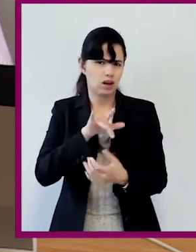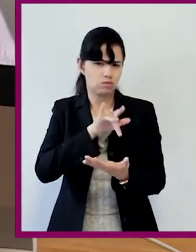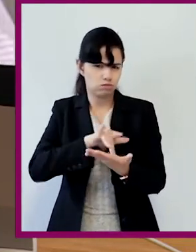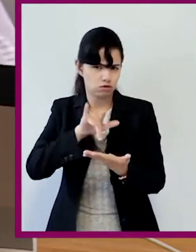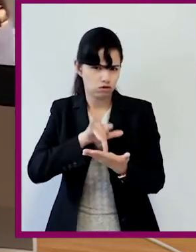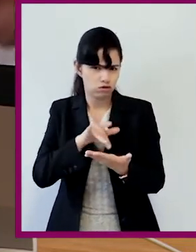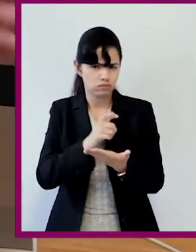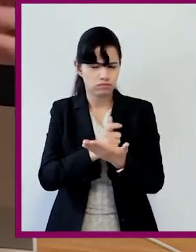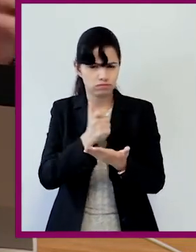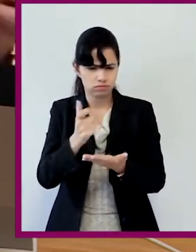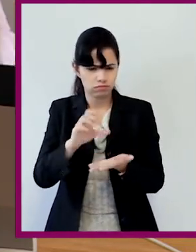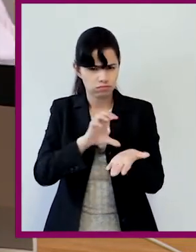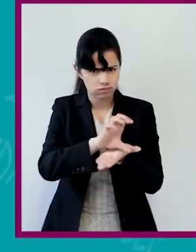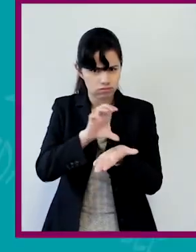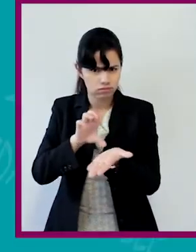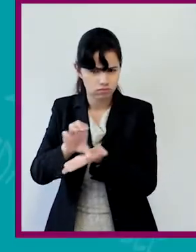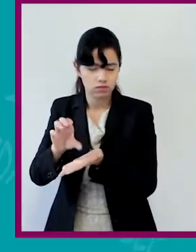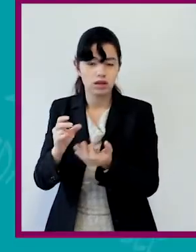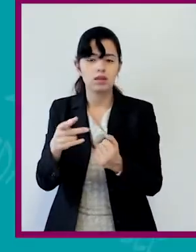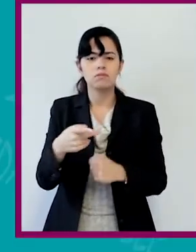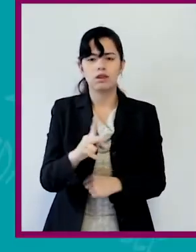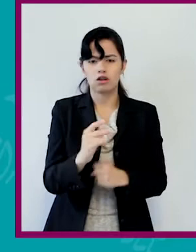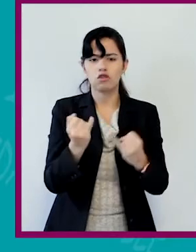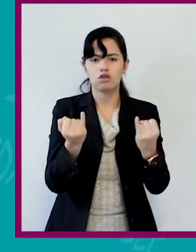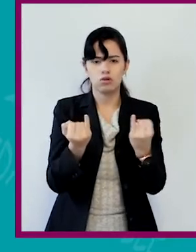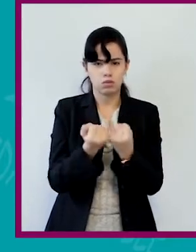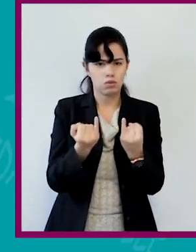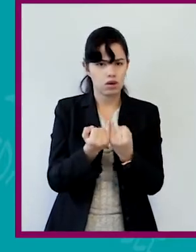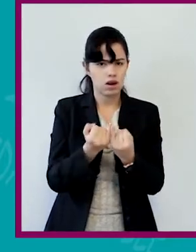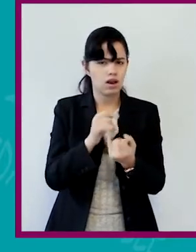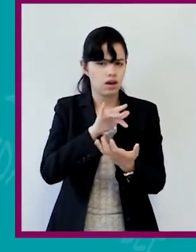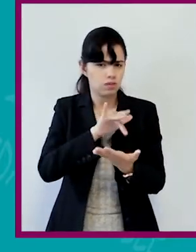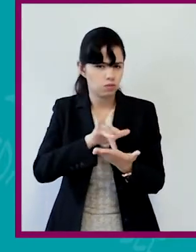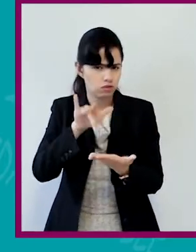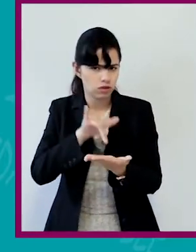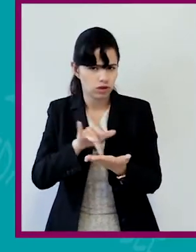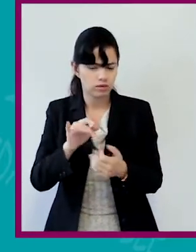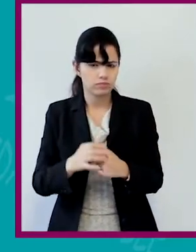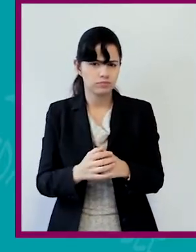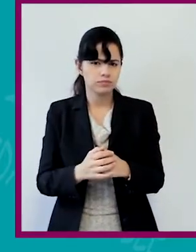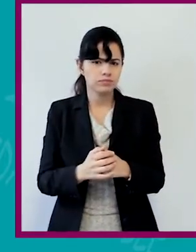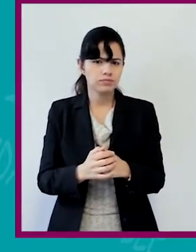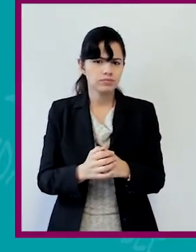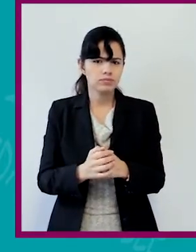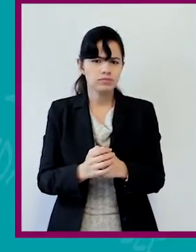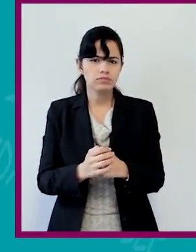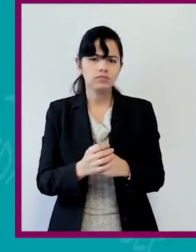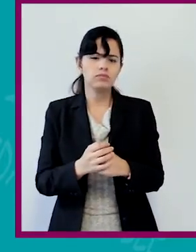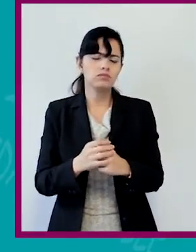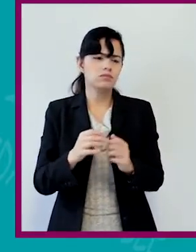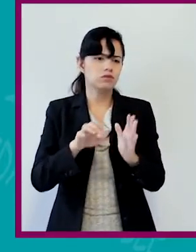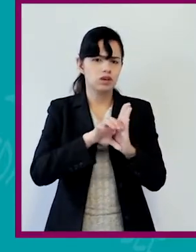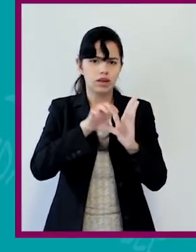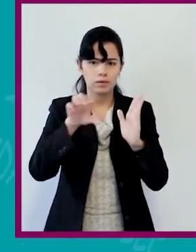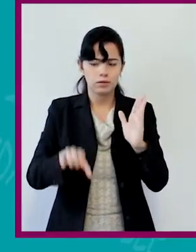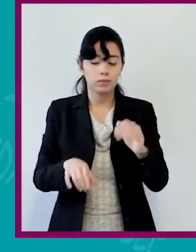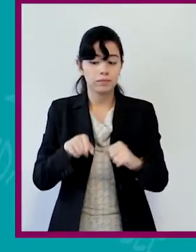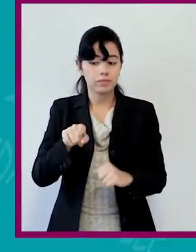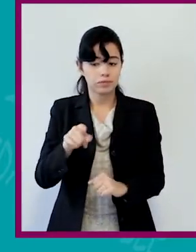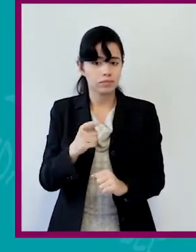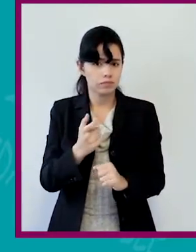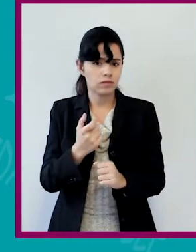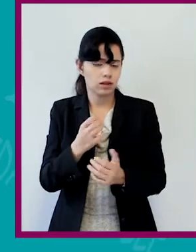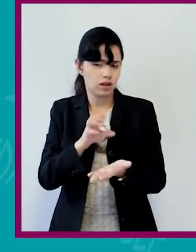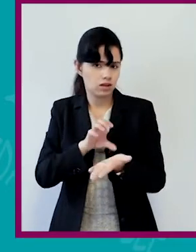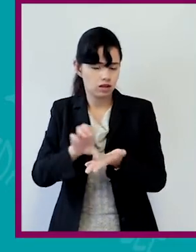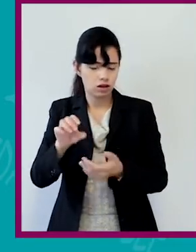el gobierno es un mecanismo de redistribución del ingreso, pero también transferencias indirectas, no todas tienen que ser